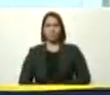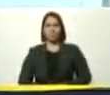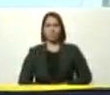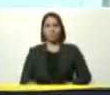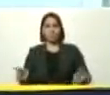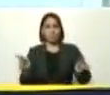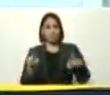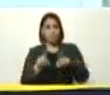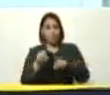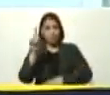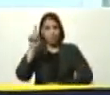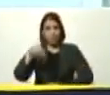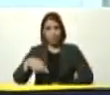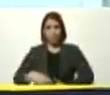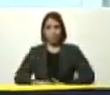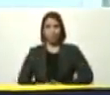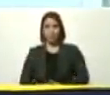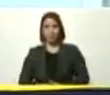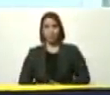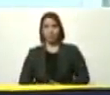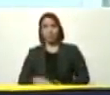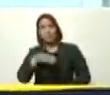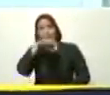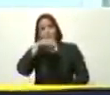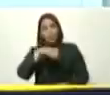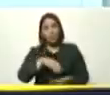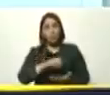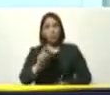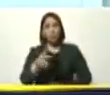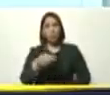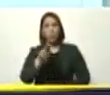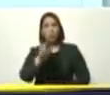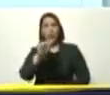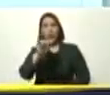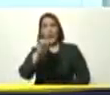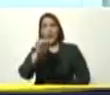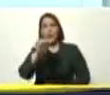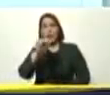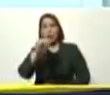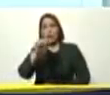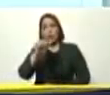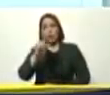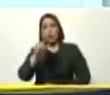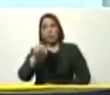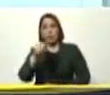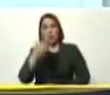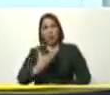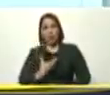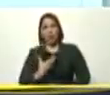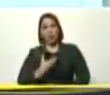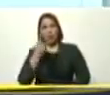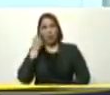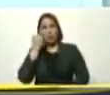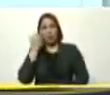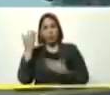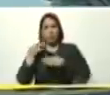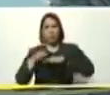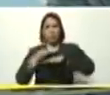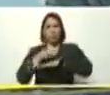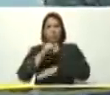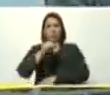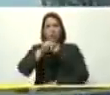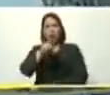Igualmente vienen de la región Guayana la alcaldesa Yamilet Mirabal del municipio